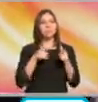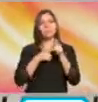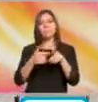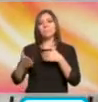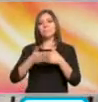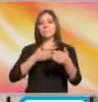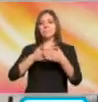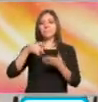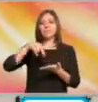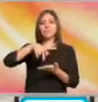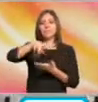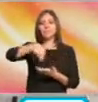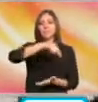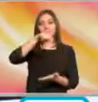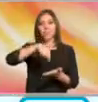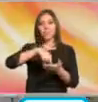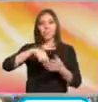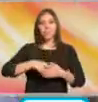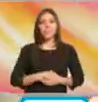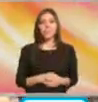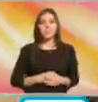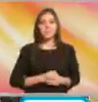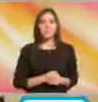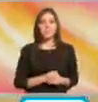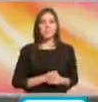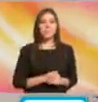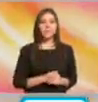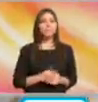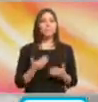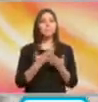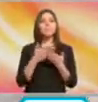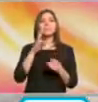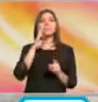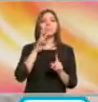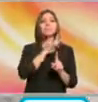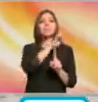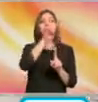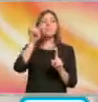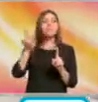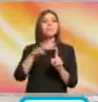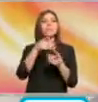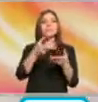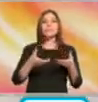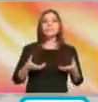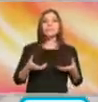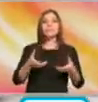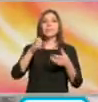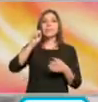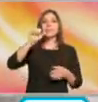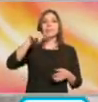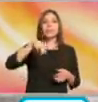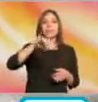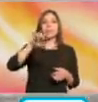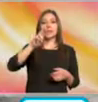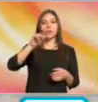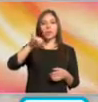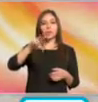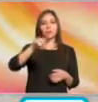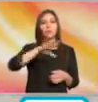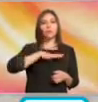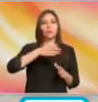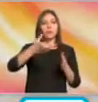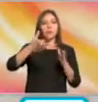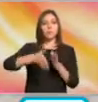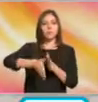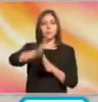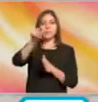recorriendo este lugar, tío Alberto. Como ve, tío Alberto, esta parte de la calle San Jerónimo, allá está 5 de